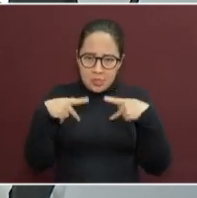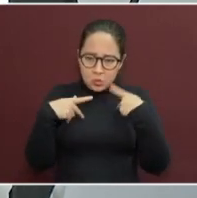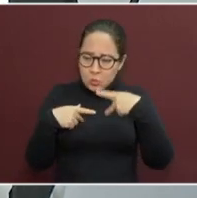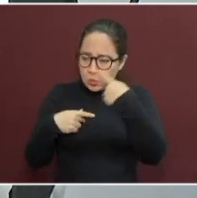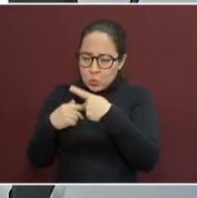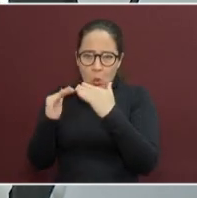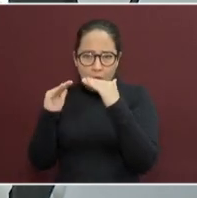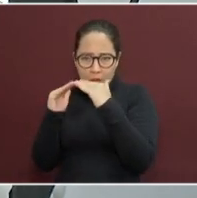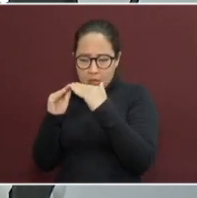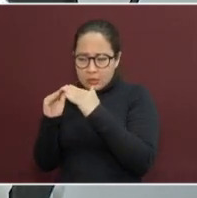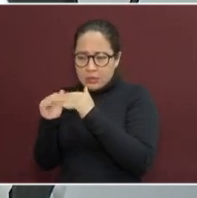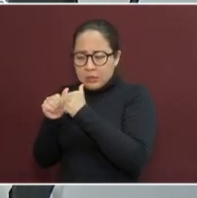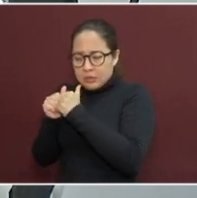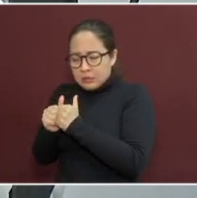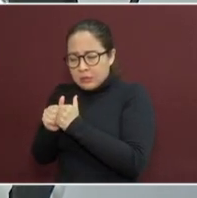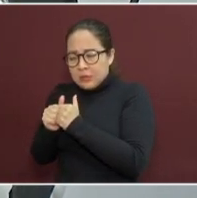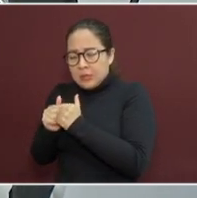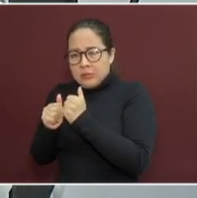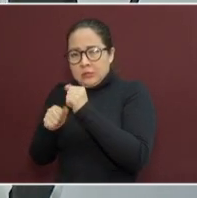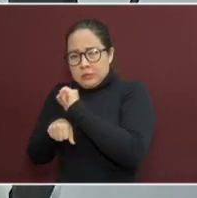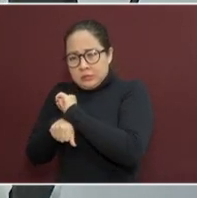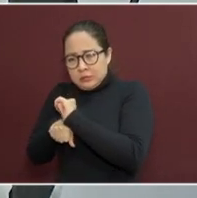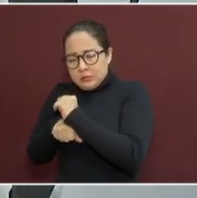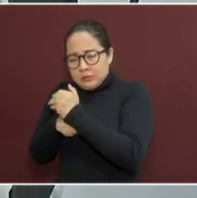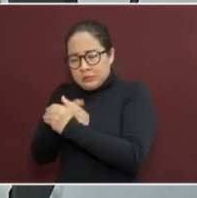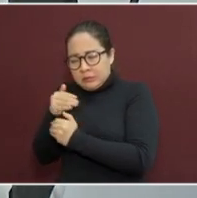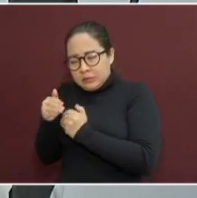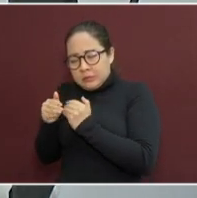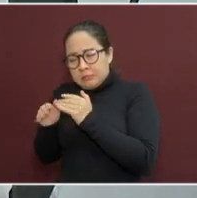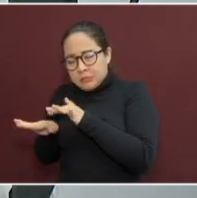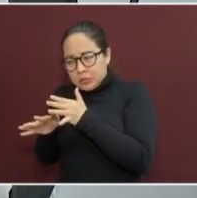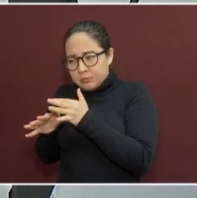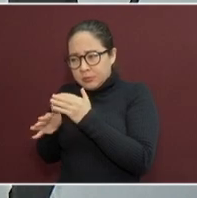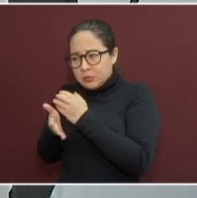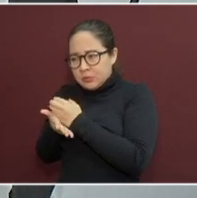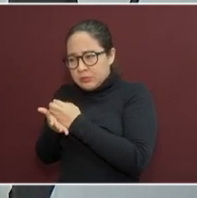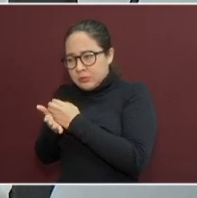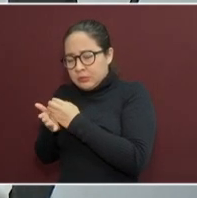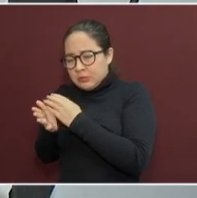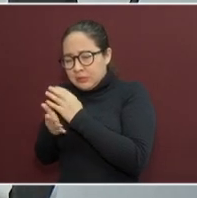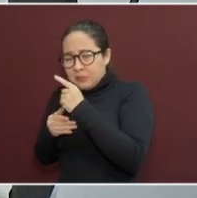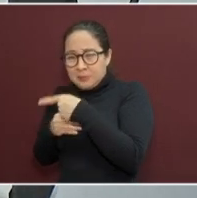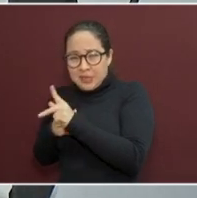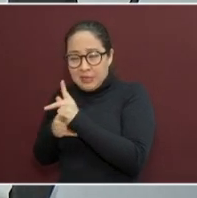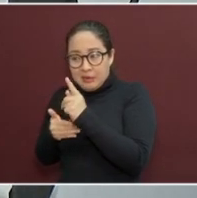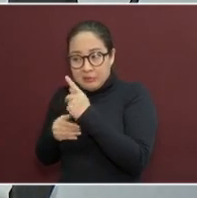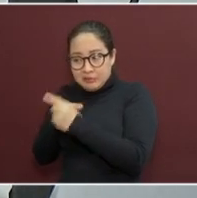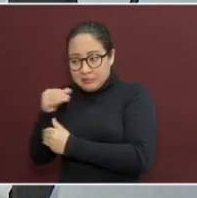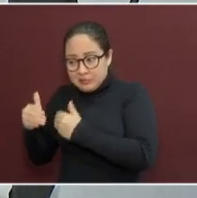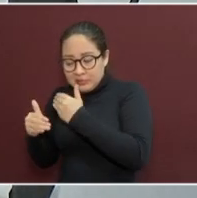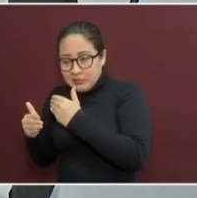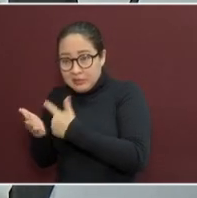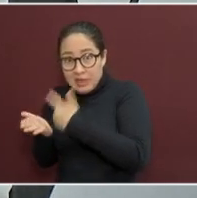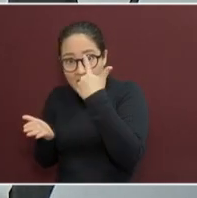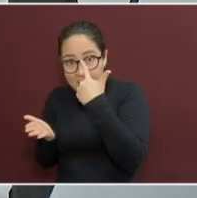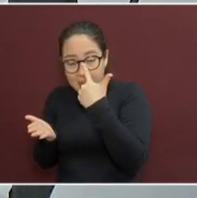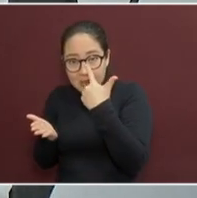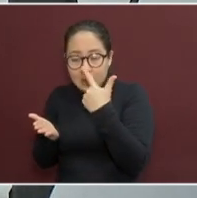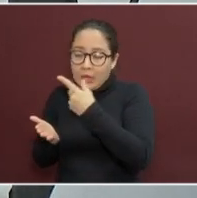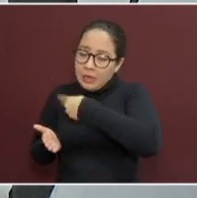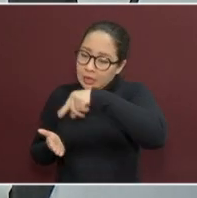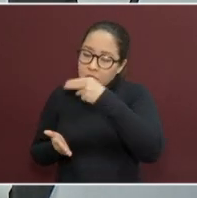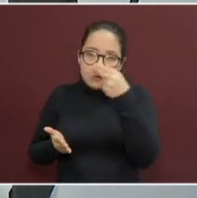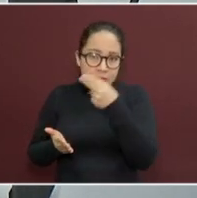casas y resulta que la evolución no es tan favorable y deben